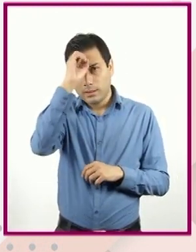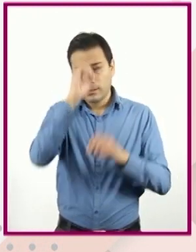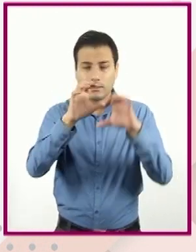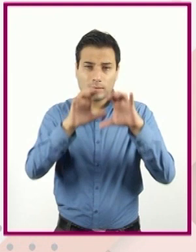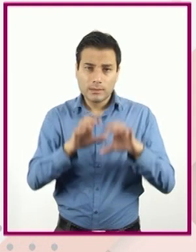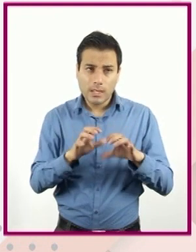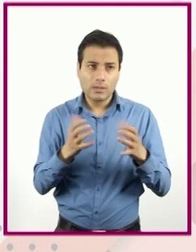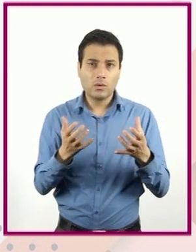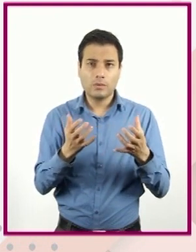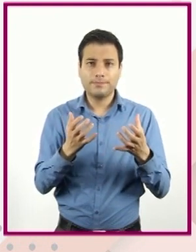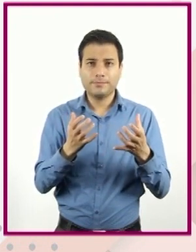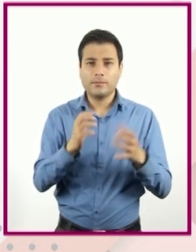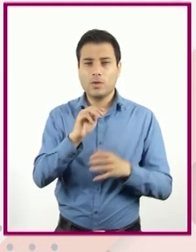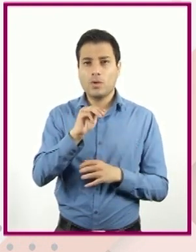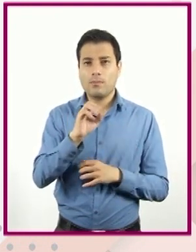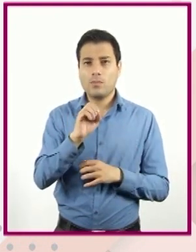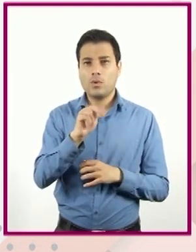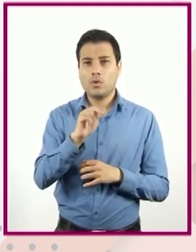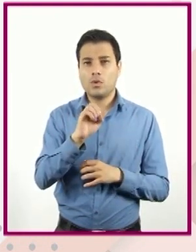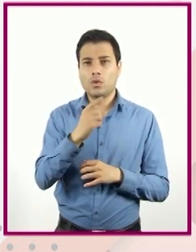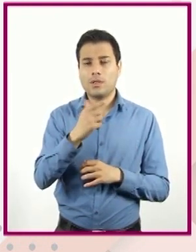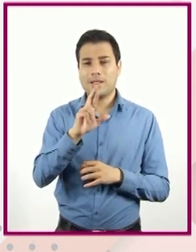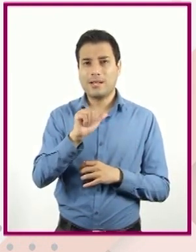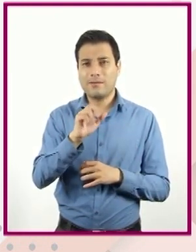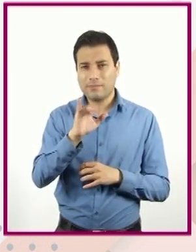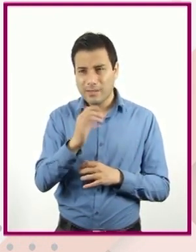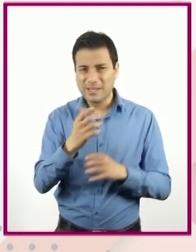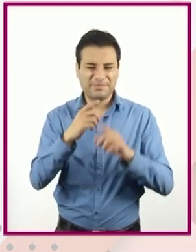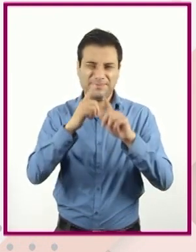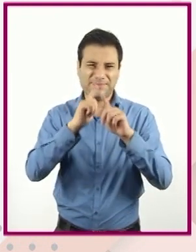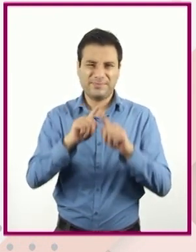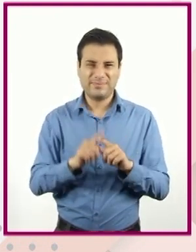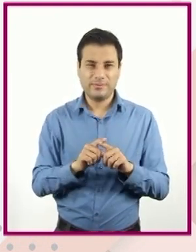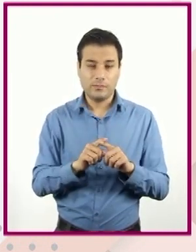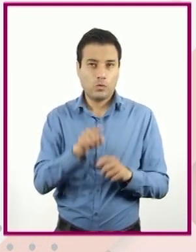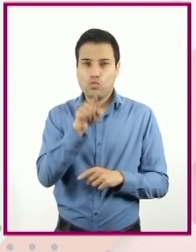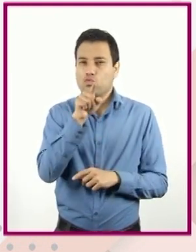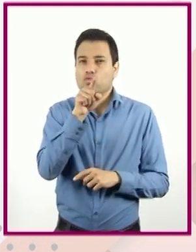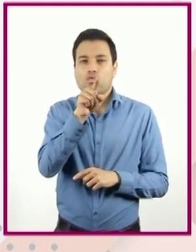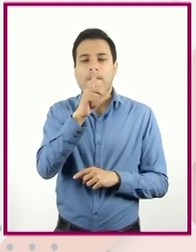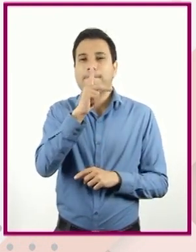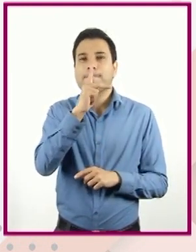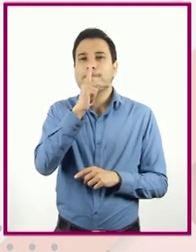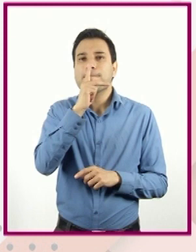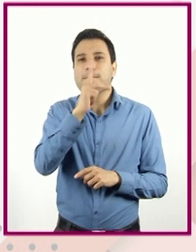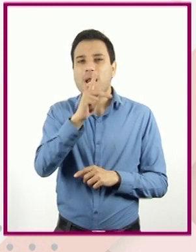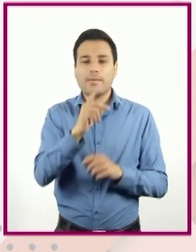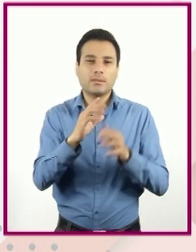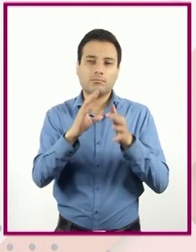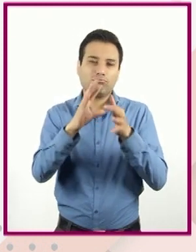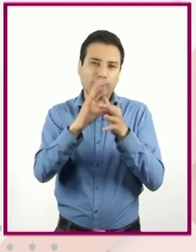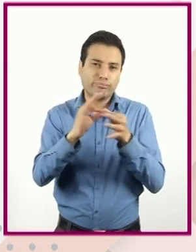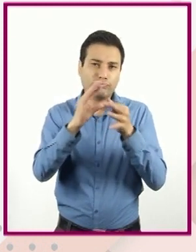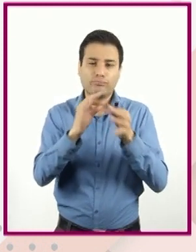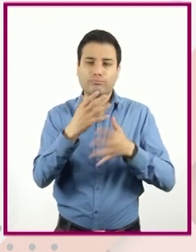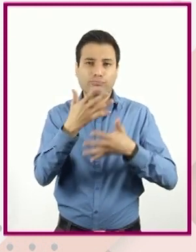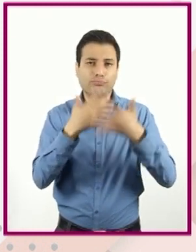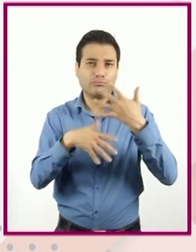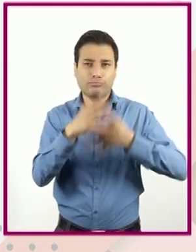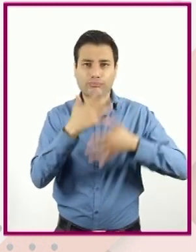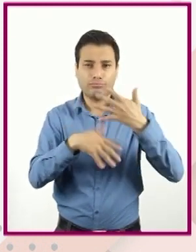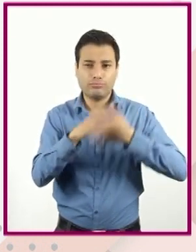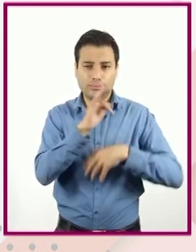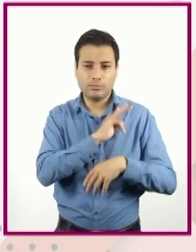temáticas. Cuando se emplea la paráfrasis, utilizamos nuestro lenguaje y conocimiento. Además que podemos hacer uso